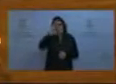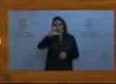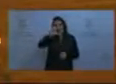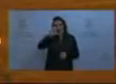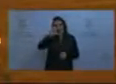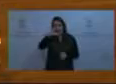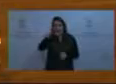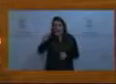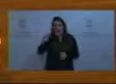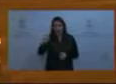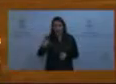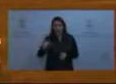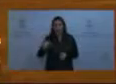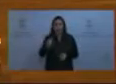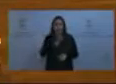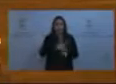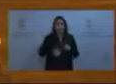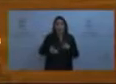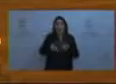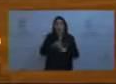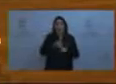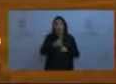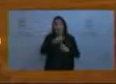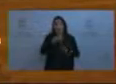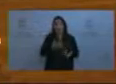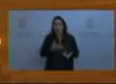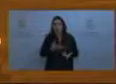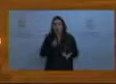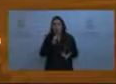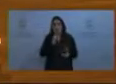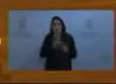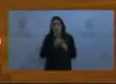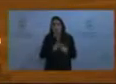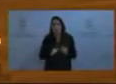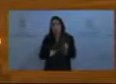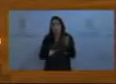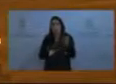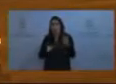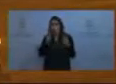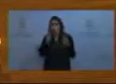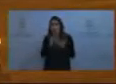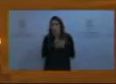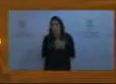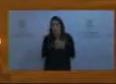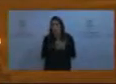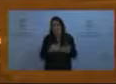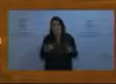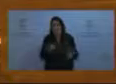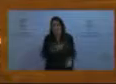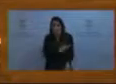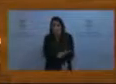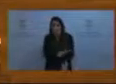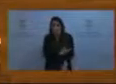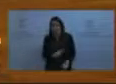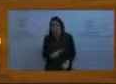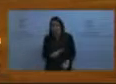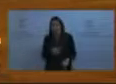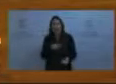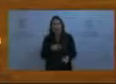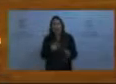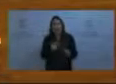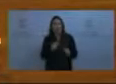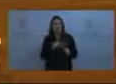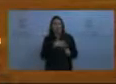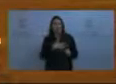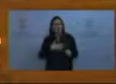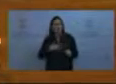se diagnostica hoy por hoy mediante dos métodos. Uno son las pruebas serológicas, o sea, pruebas en sangre, que precisamente, y quería